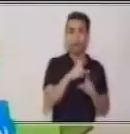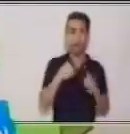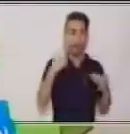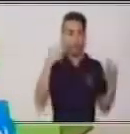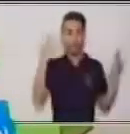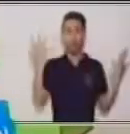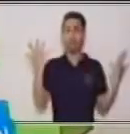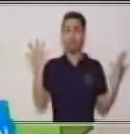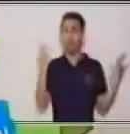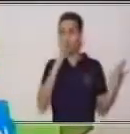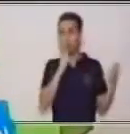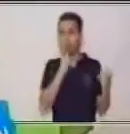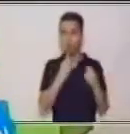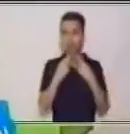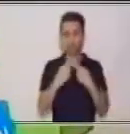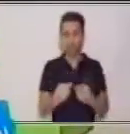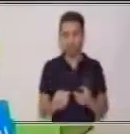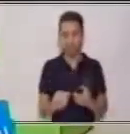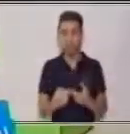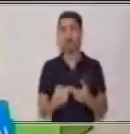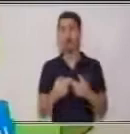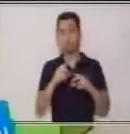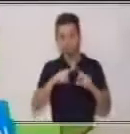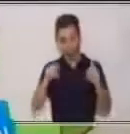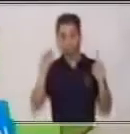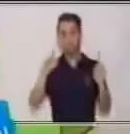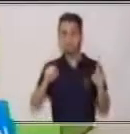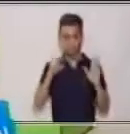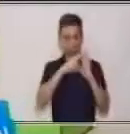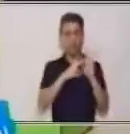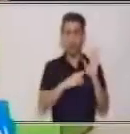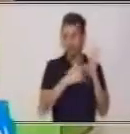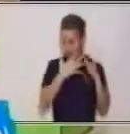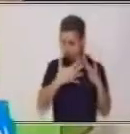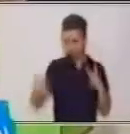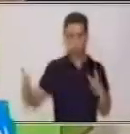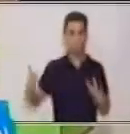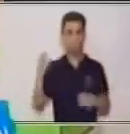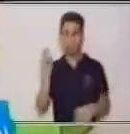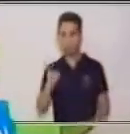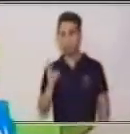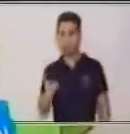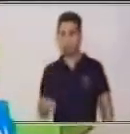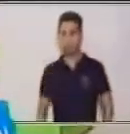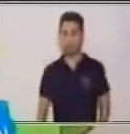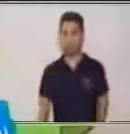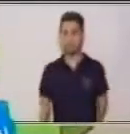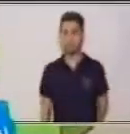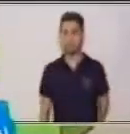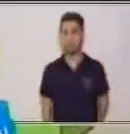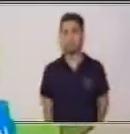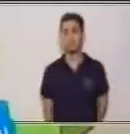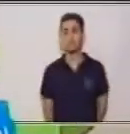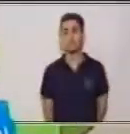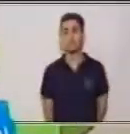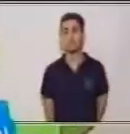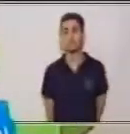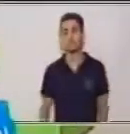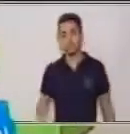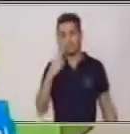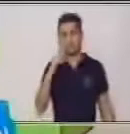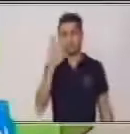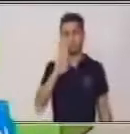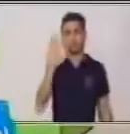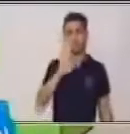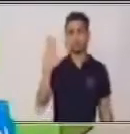entonces no se puede resolver, pero la regla siempre aplica para esos casos. Muy bien, entonces vamos a